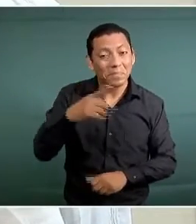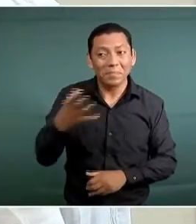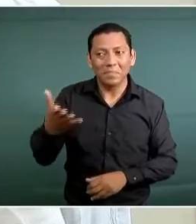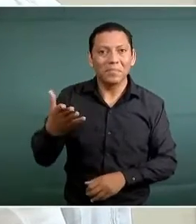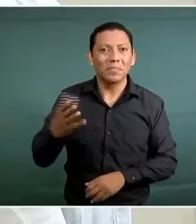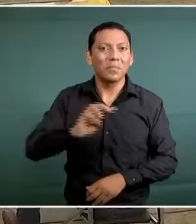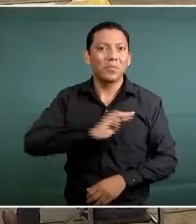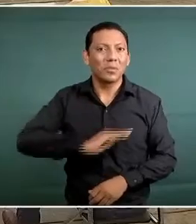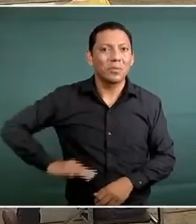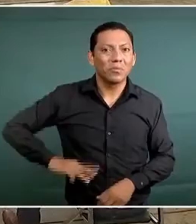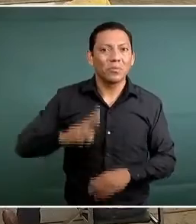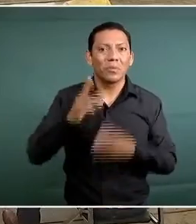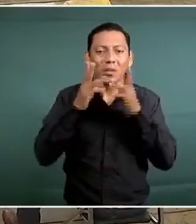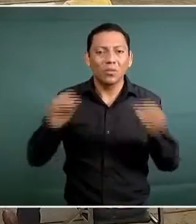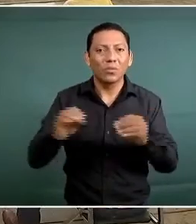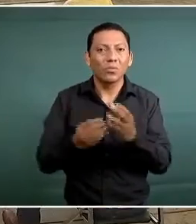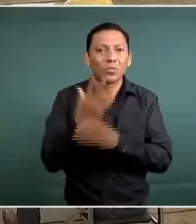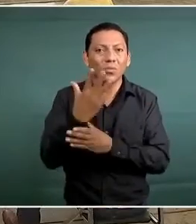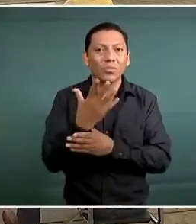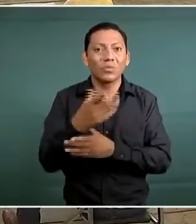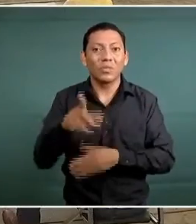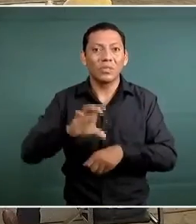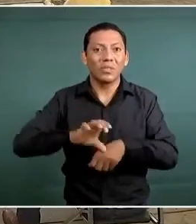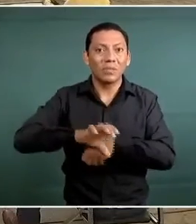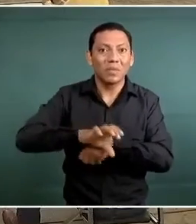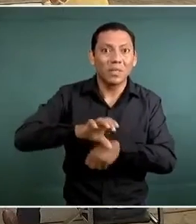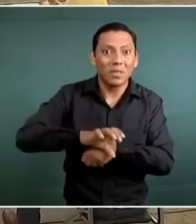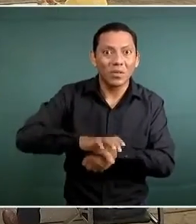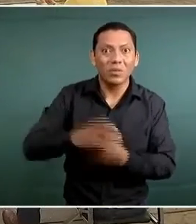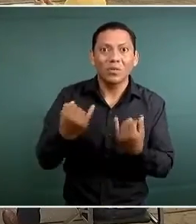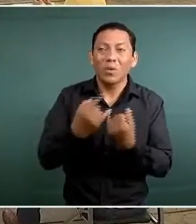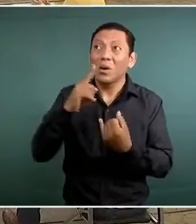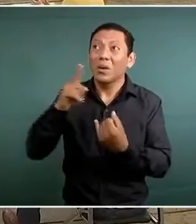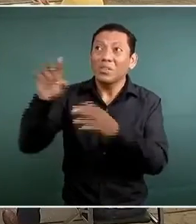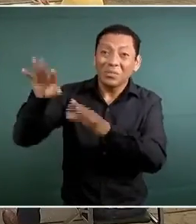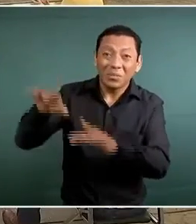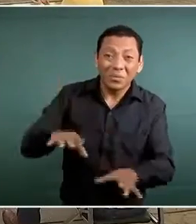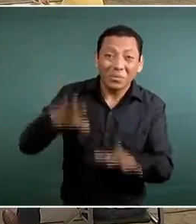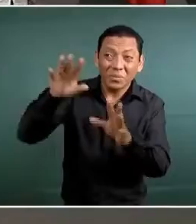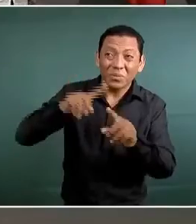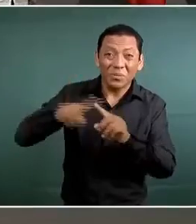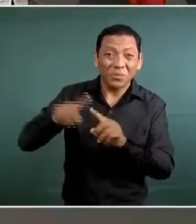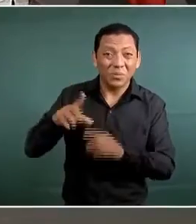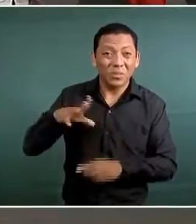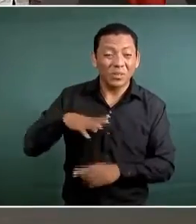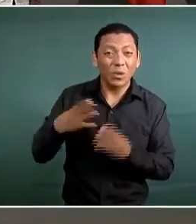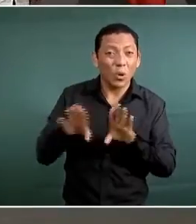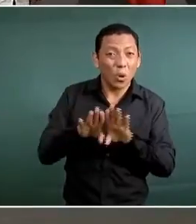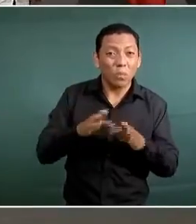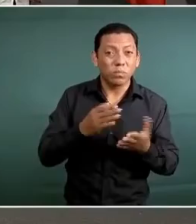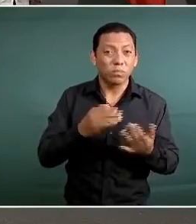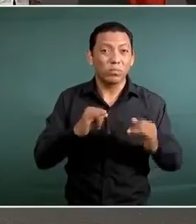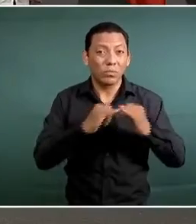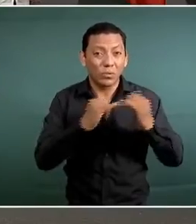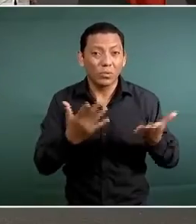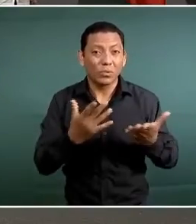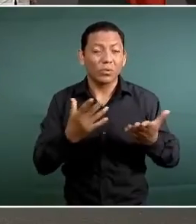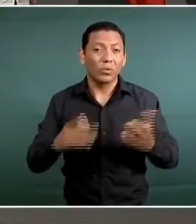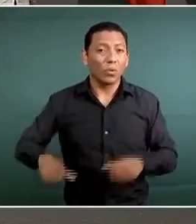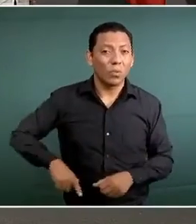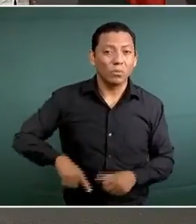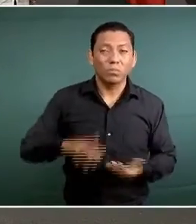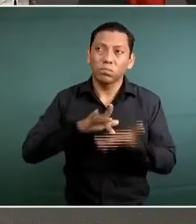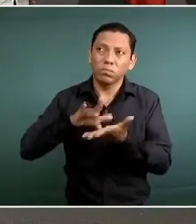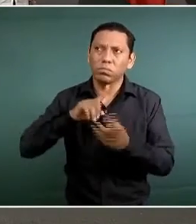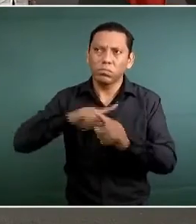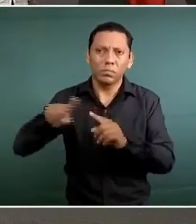el municipio de Rancho Nuevo, en el municipio de Chiapa de Corzo, deslizamientos de laderas, los dos, con la participación de las instituciones del Gobierno de México,